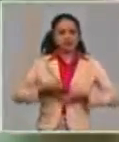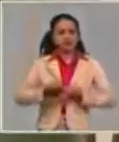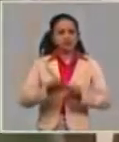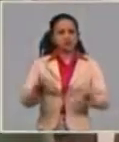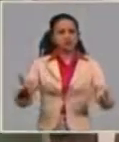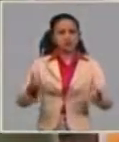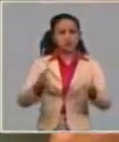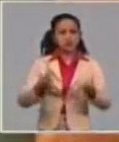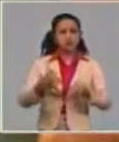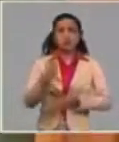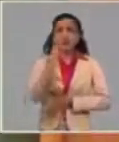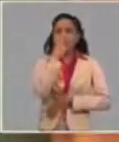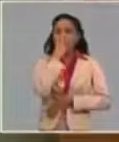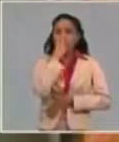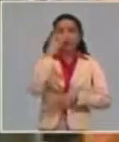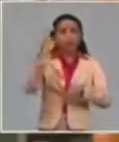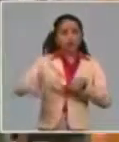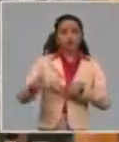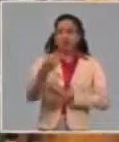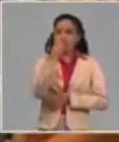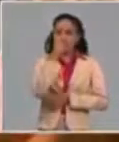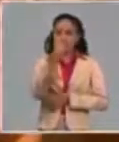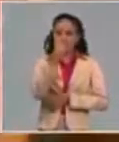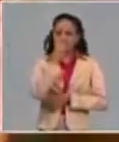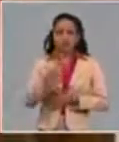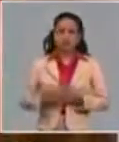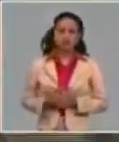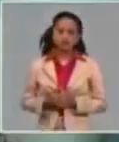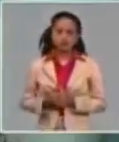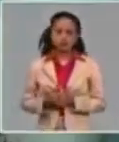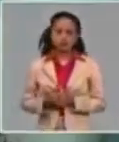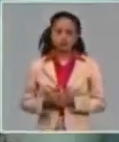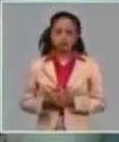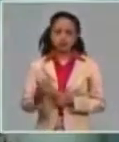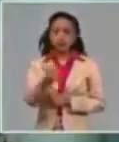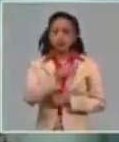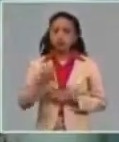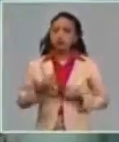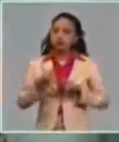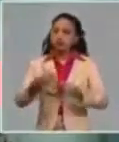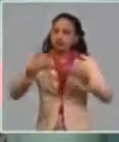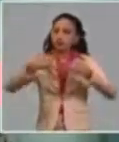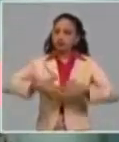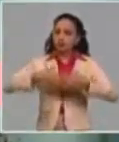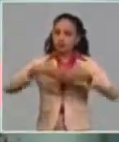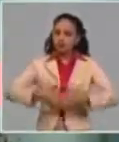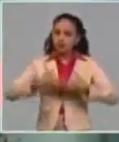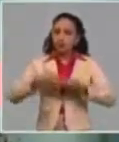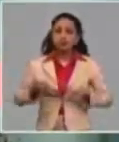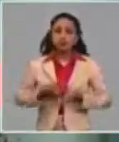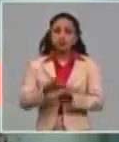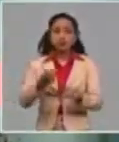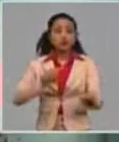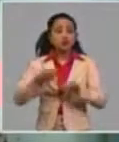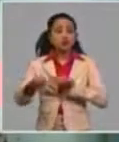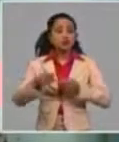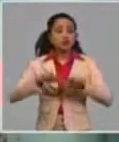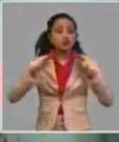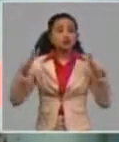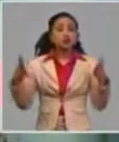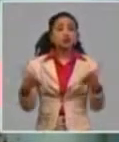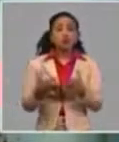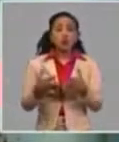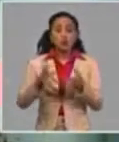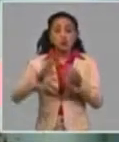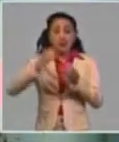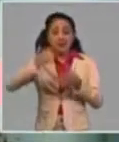gases medicinales, industriales y alimenticios. Nos dedicamos fundamentalmente a todo lo que es producción, distribución y comercialización de todos los gases